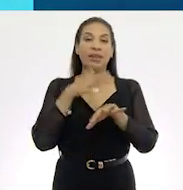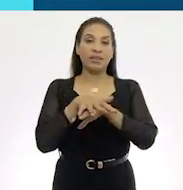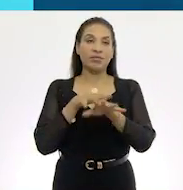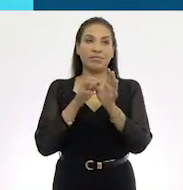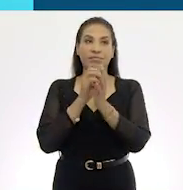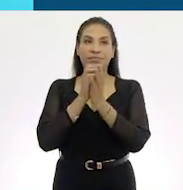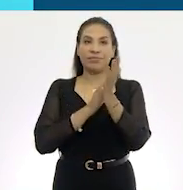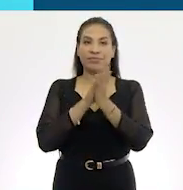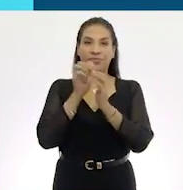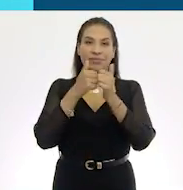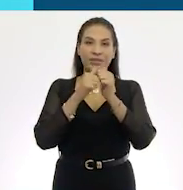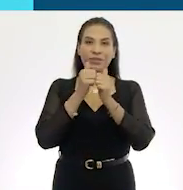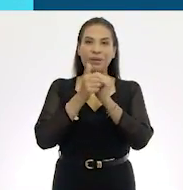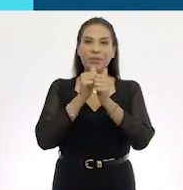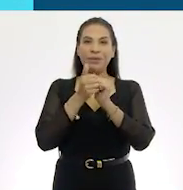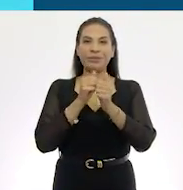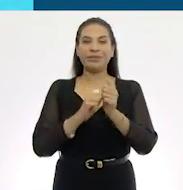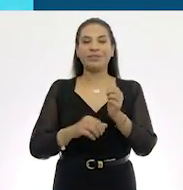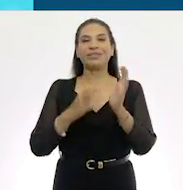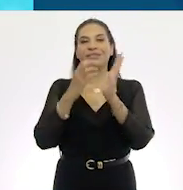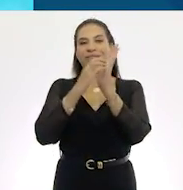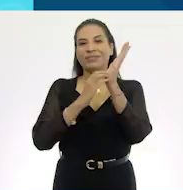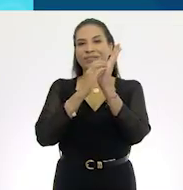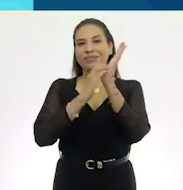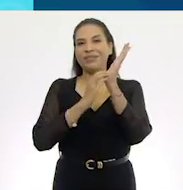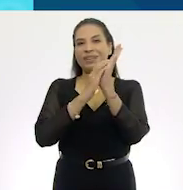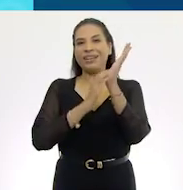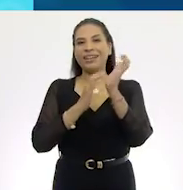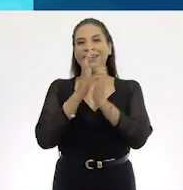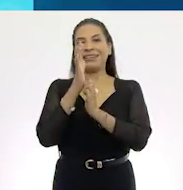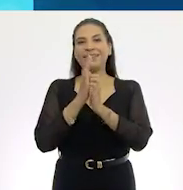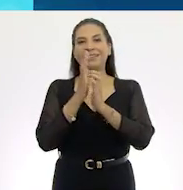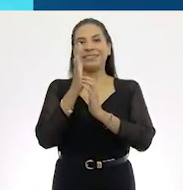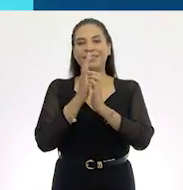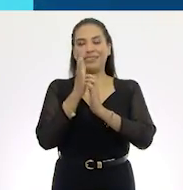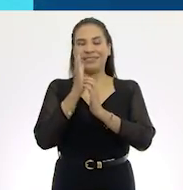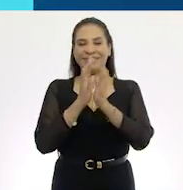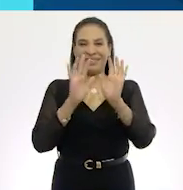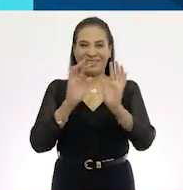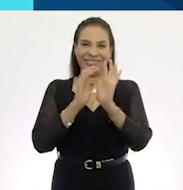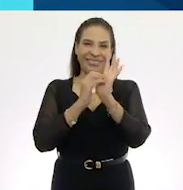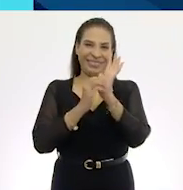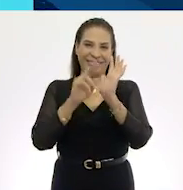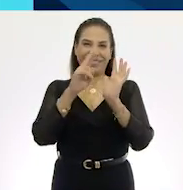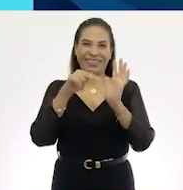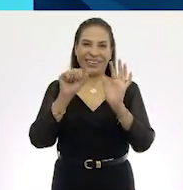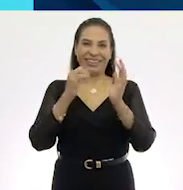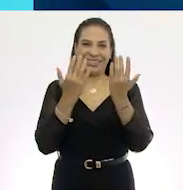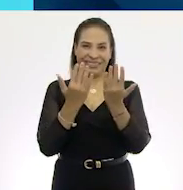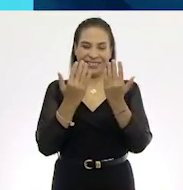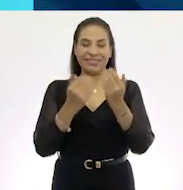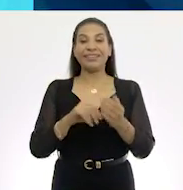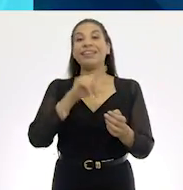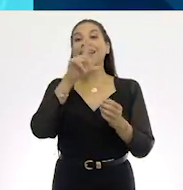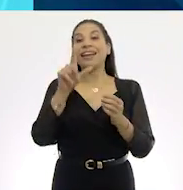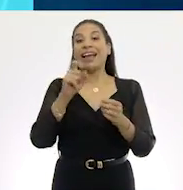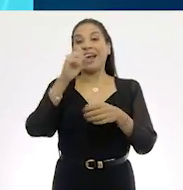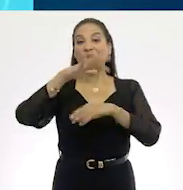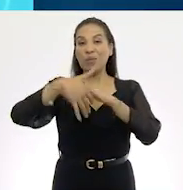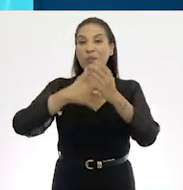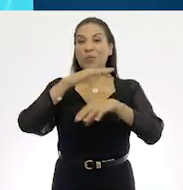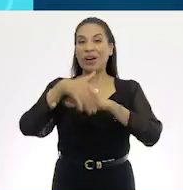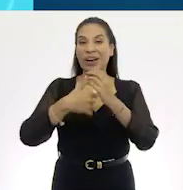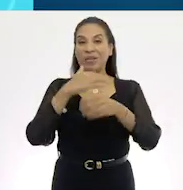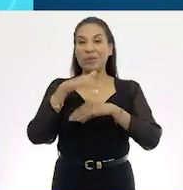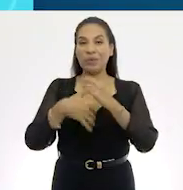dedos. Ahora haz como que rasguñas la palma de tus manos para lavar tus uñas. Enjuaga tus manos con